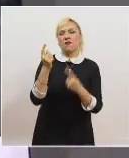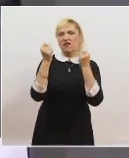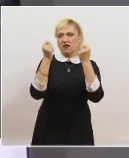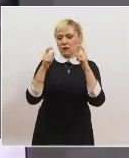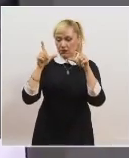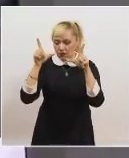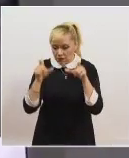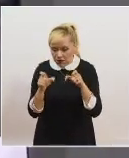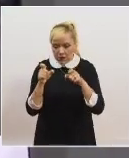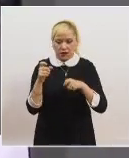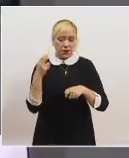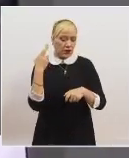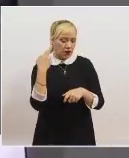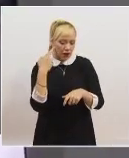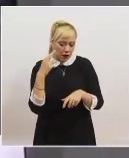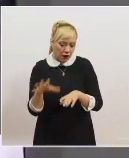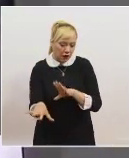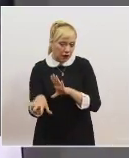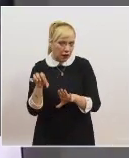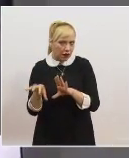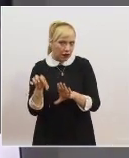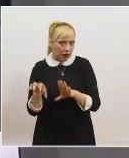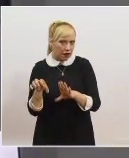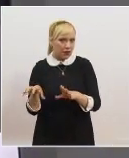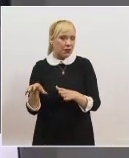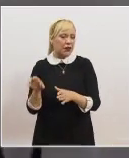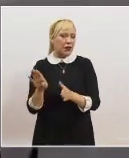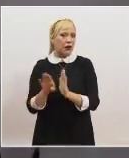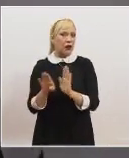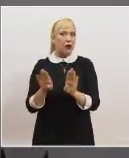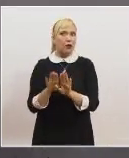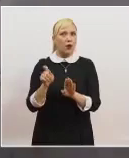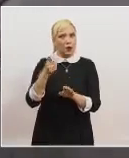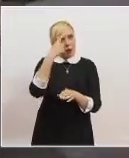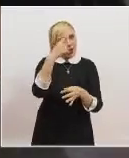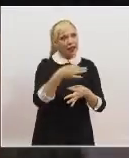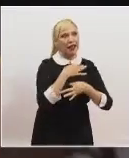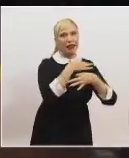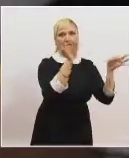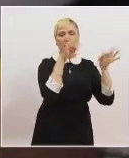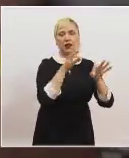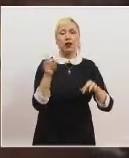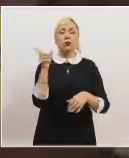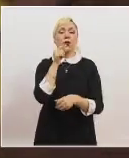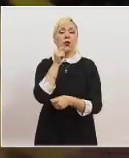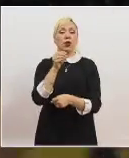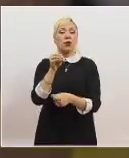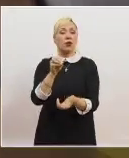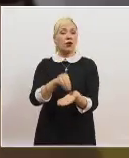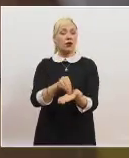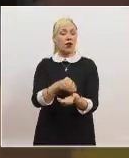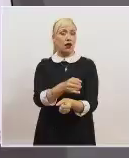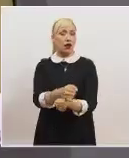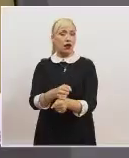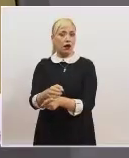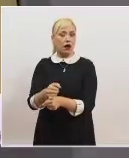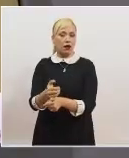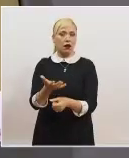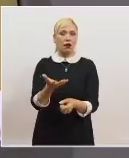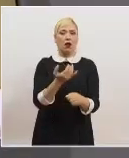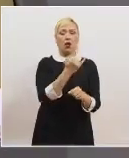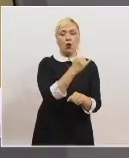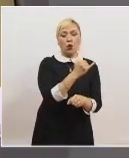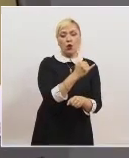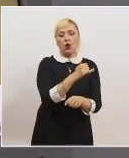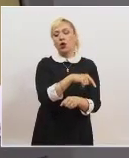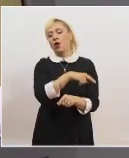material audiovisual de cadáveres relacionados con una investigación penal y que estuvo vigente del 6 de junio de 2022 al 22 de